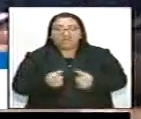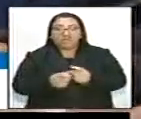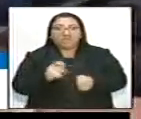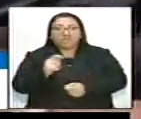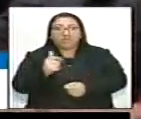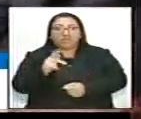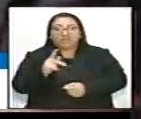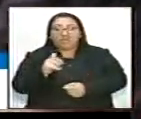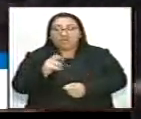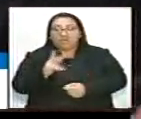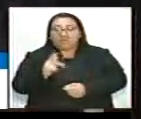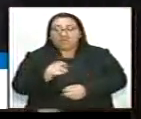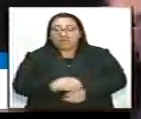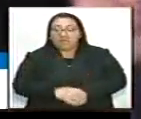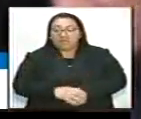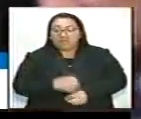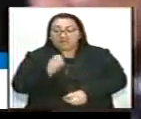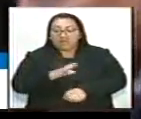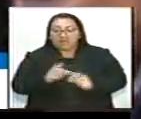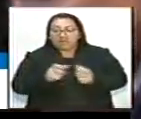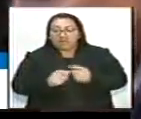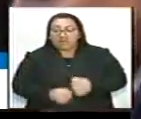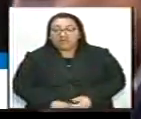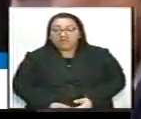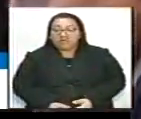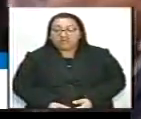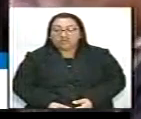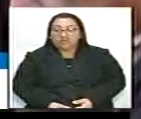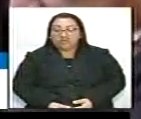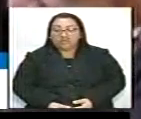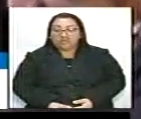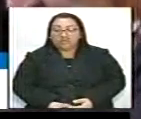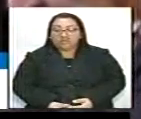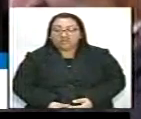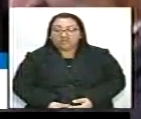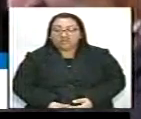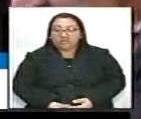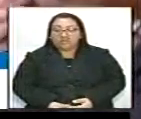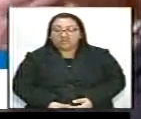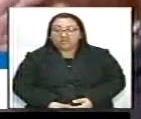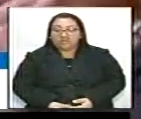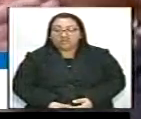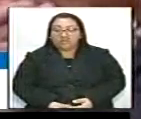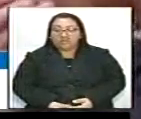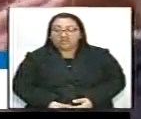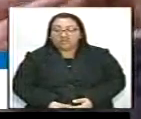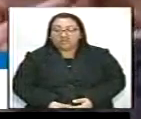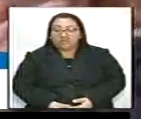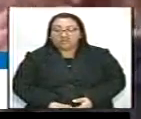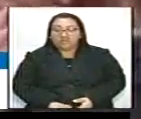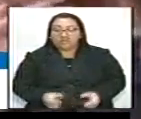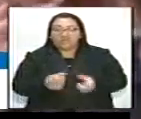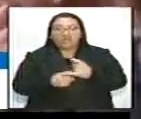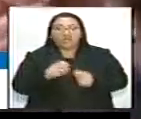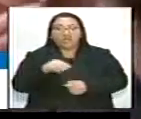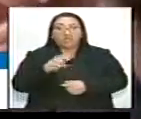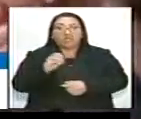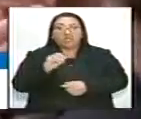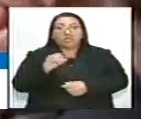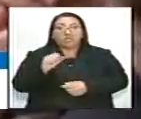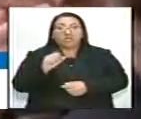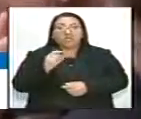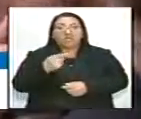Gracias, señor presidente. Buenas tardes, colegas congresistas. En esta oportunidad quiero proponer al congresista Moisés Guiapianto